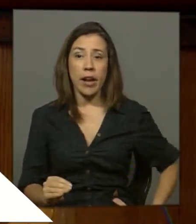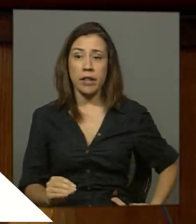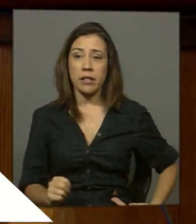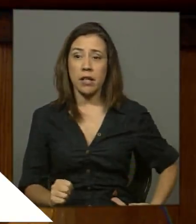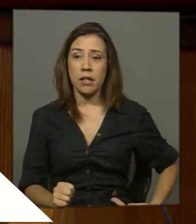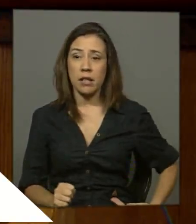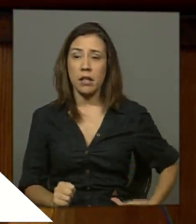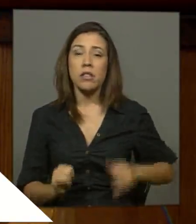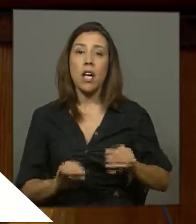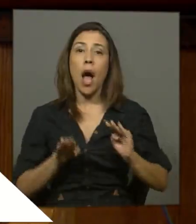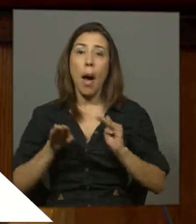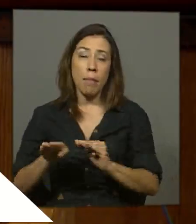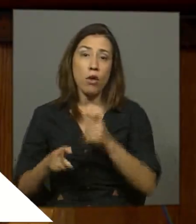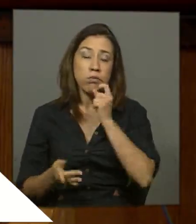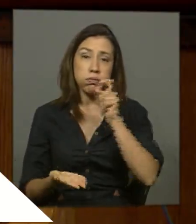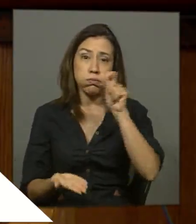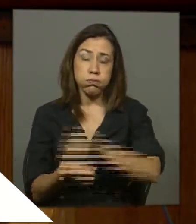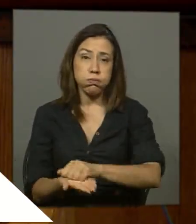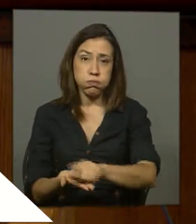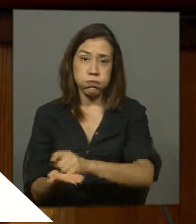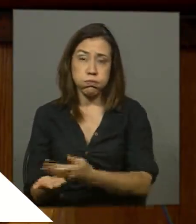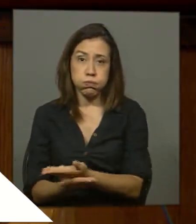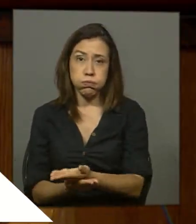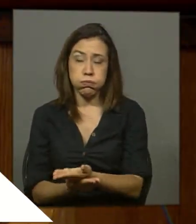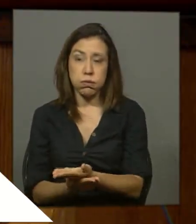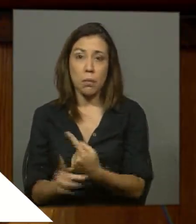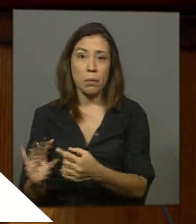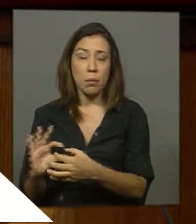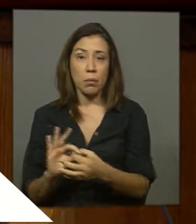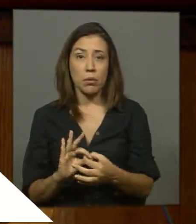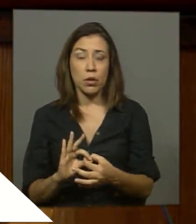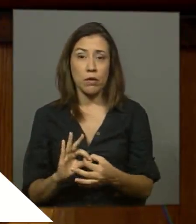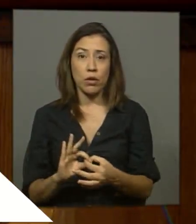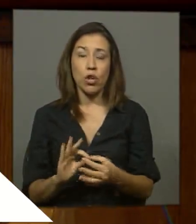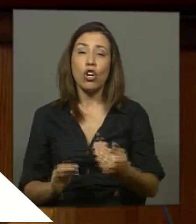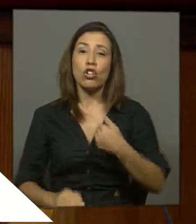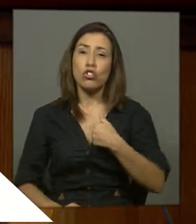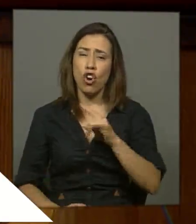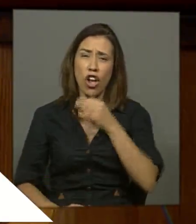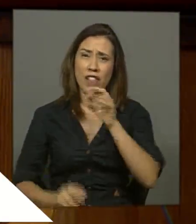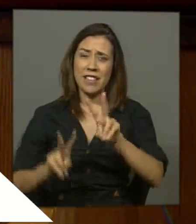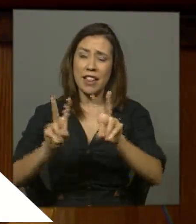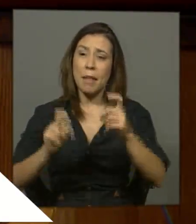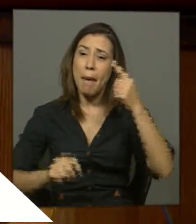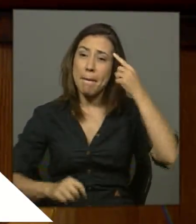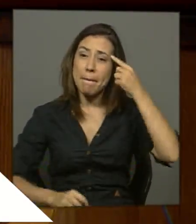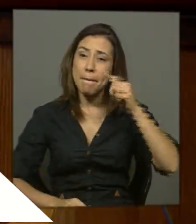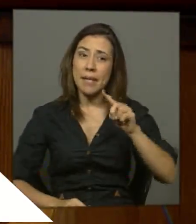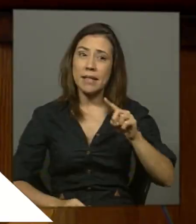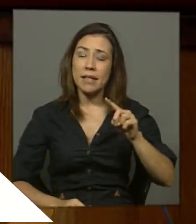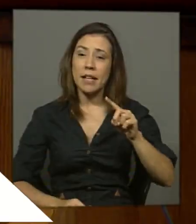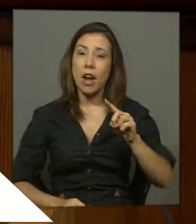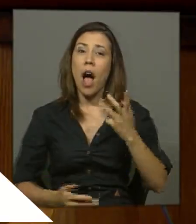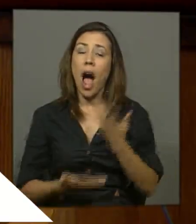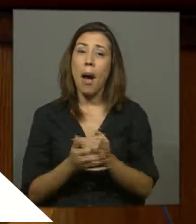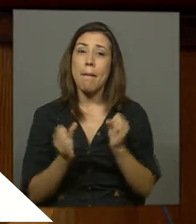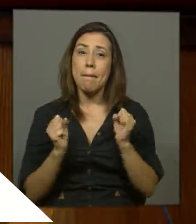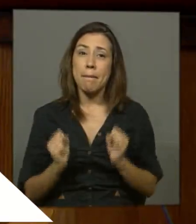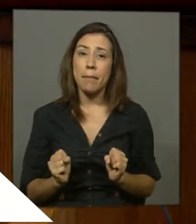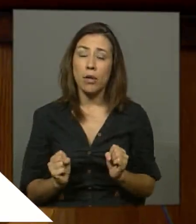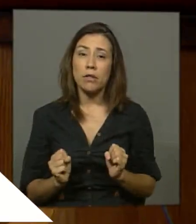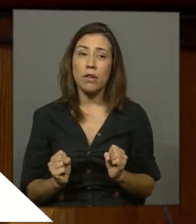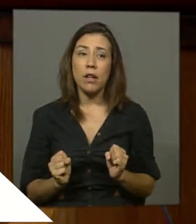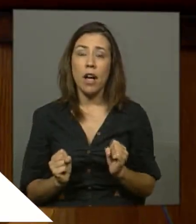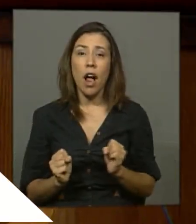se ha adherido a esa querella desde el principio por lo tanto no estamos yo no quiero hablar de eso Pero hay hay posibilidades de que